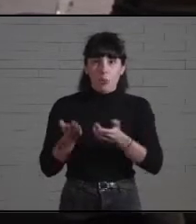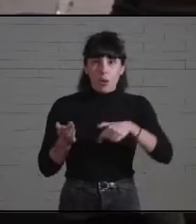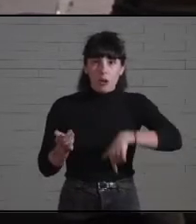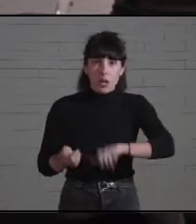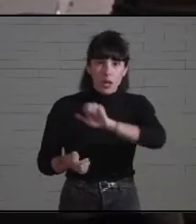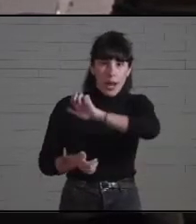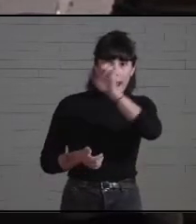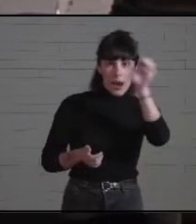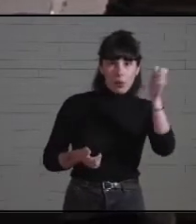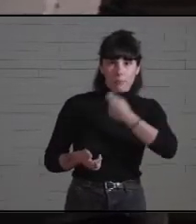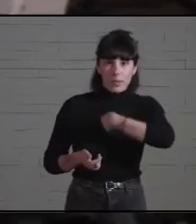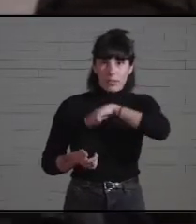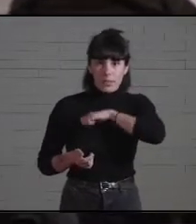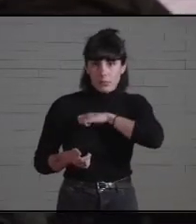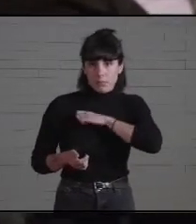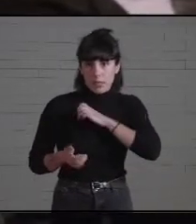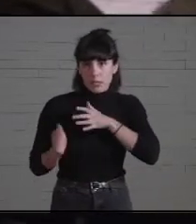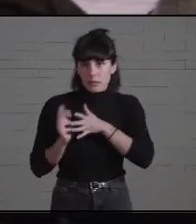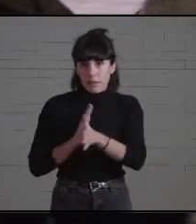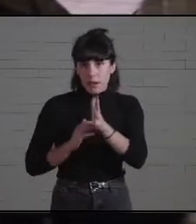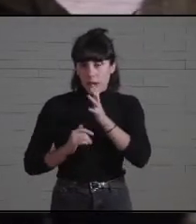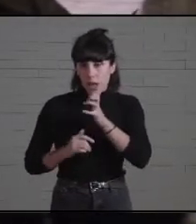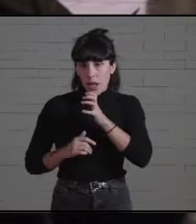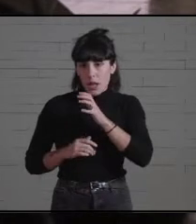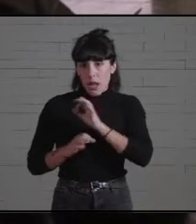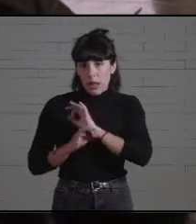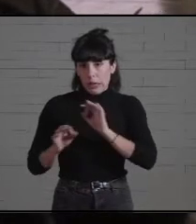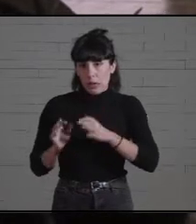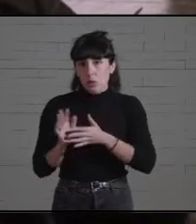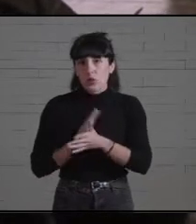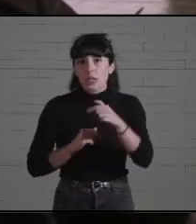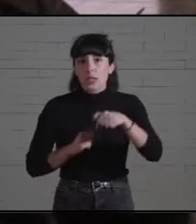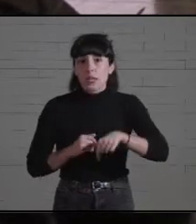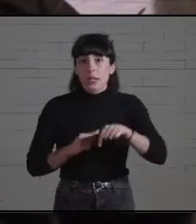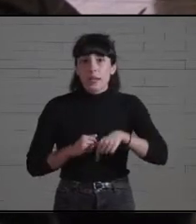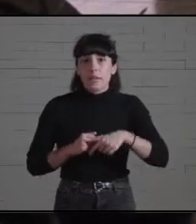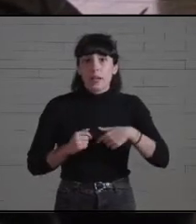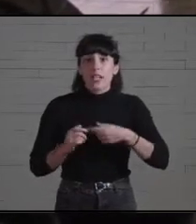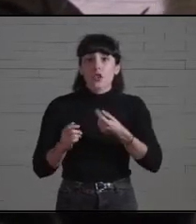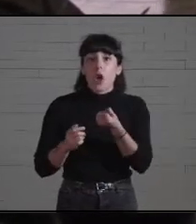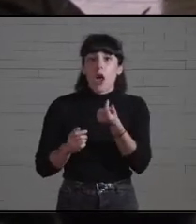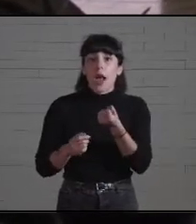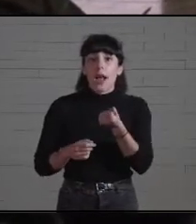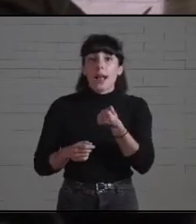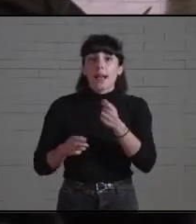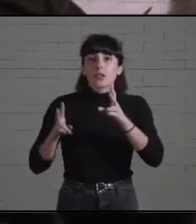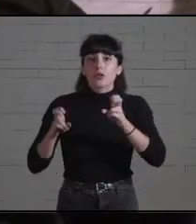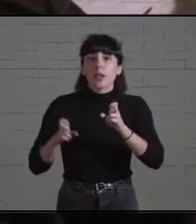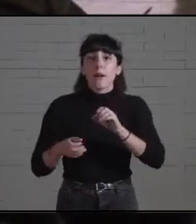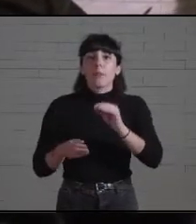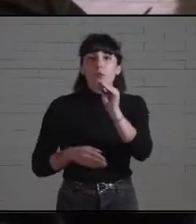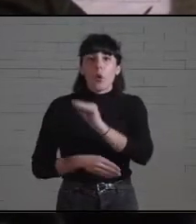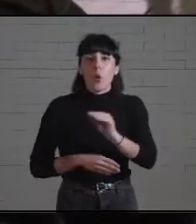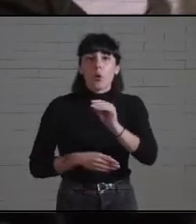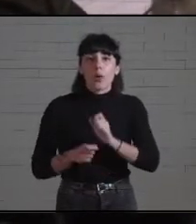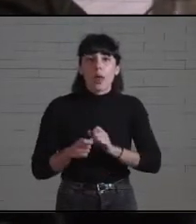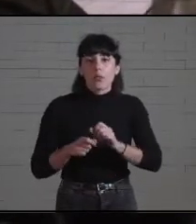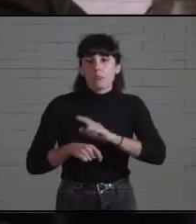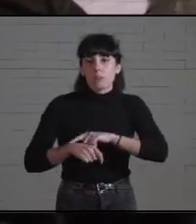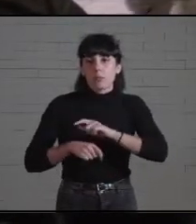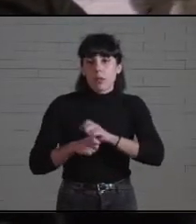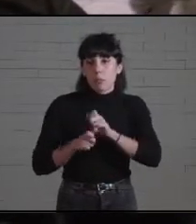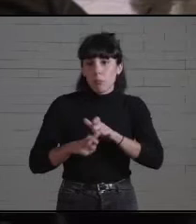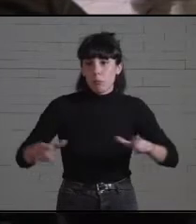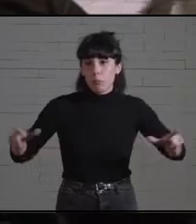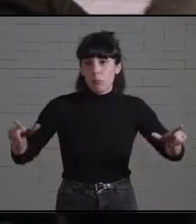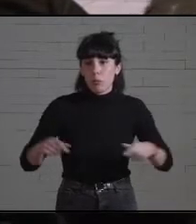ridículo. Este es el gasto en beneficios sociales para los cuidados de larga duración. ¿Vale? Aquí son las personas mayores